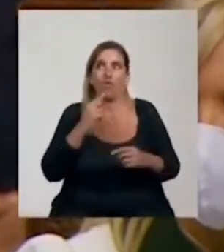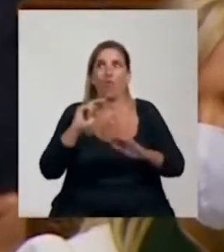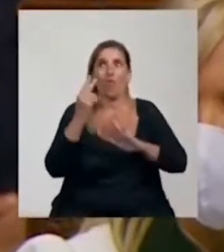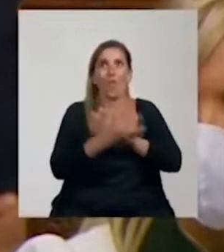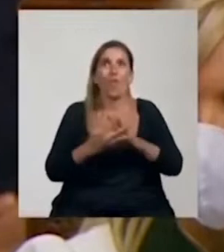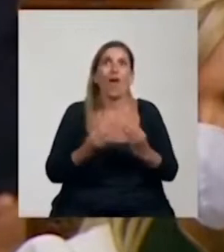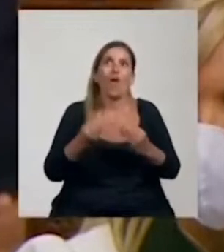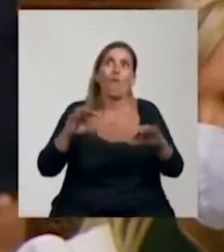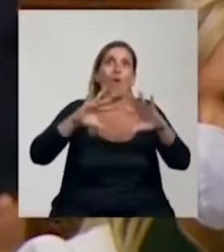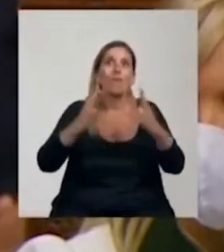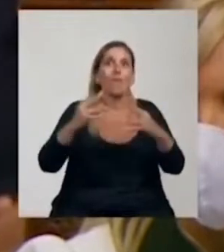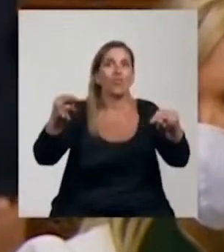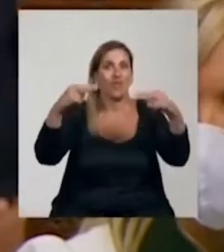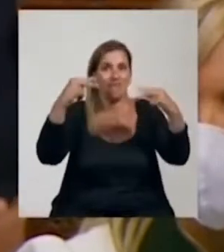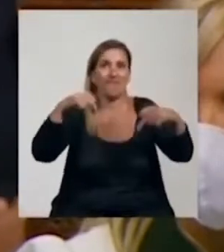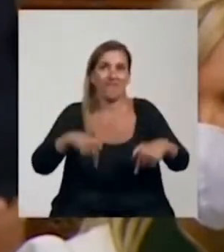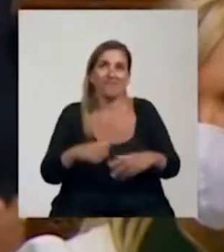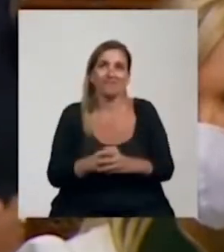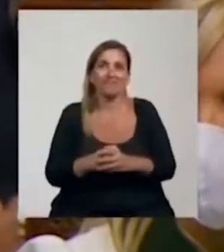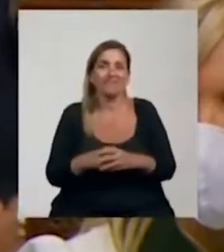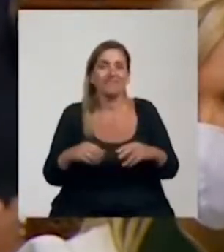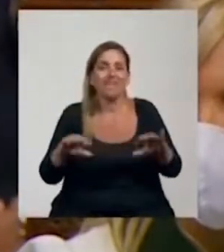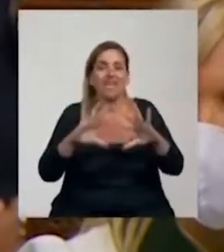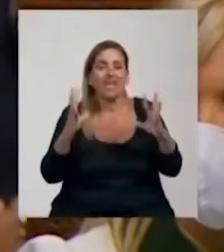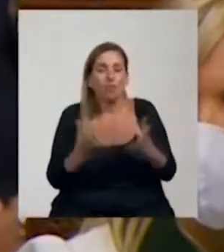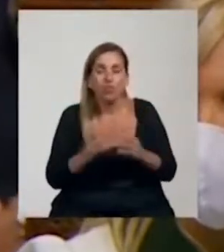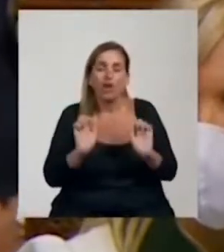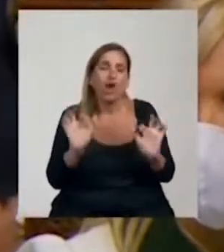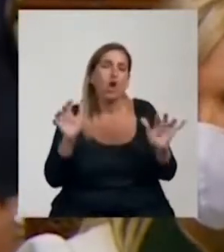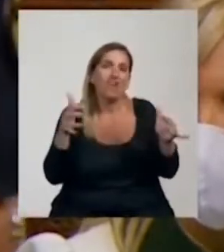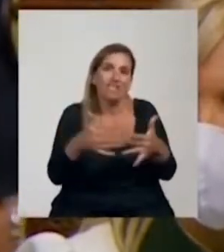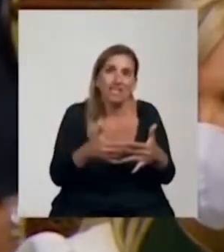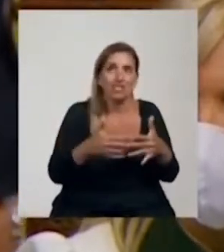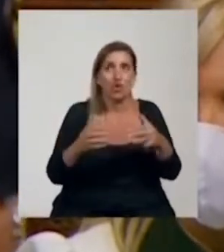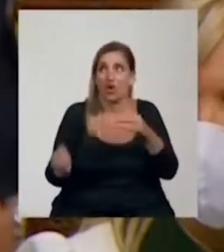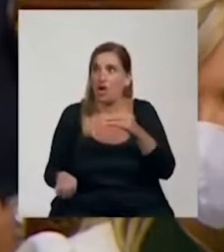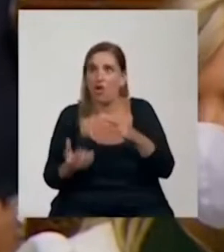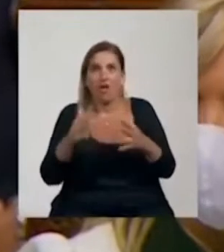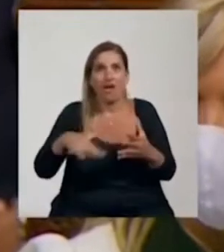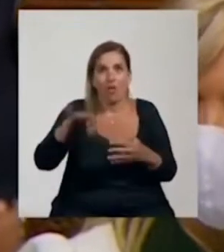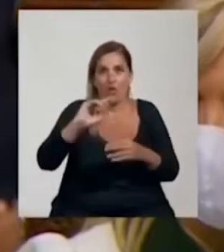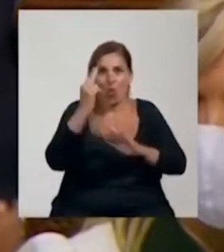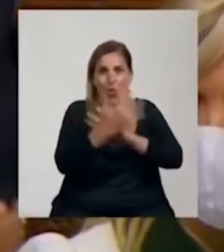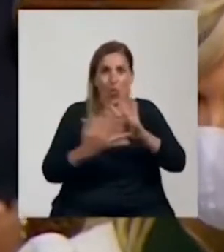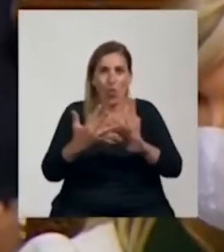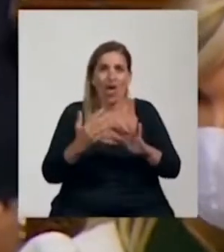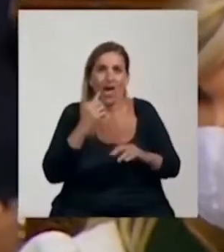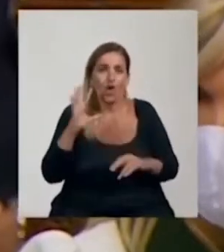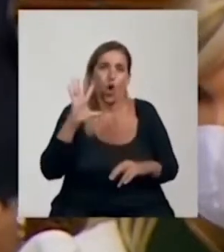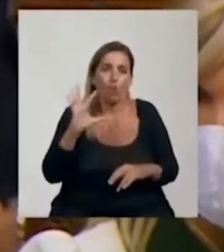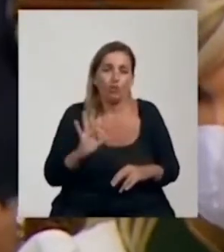inconmensurable. El mundo se ha achicado con la globalización y hoy Uruguay tiene la